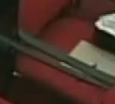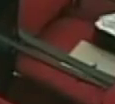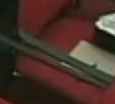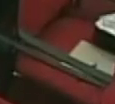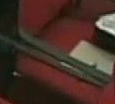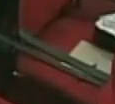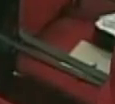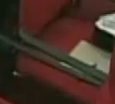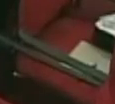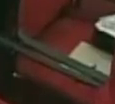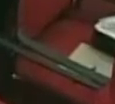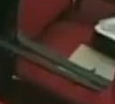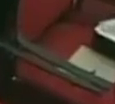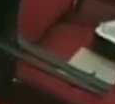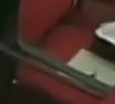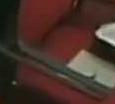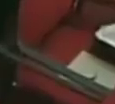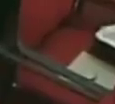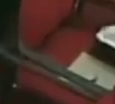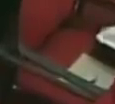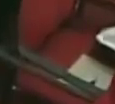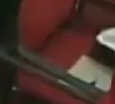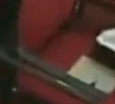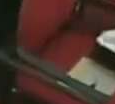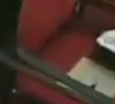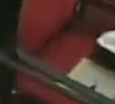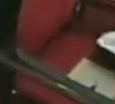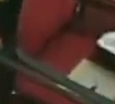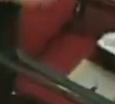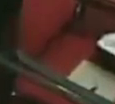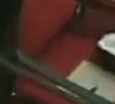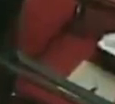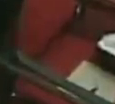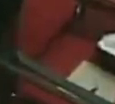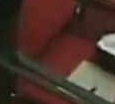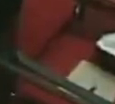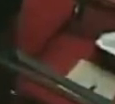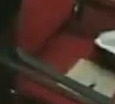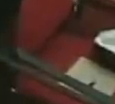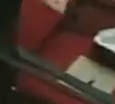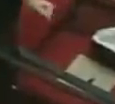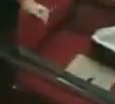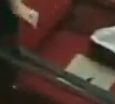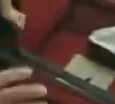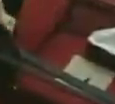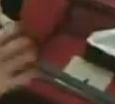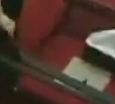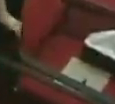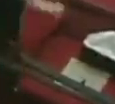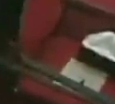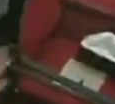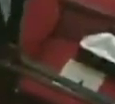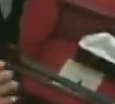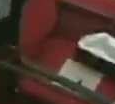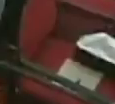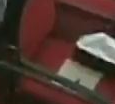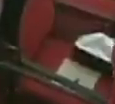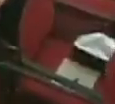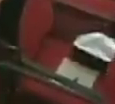Y le damos la bienvenida al presidente constitucional de la República Bolivariana de